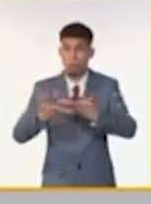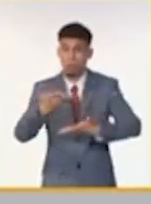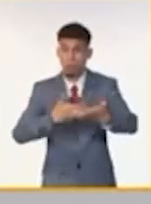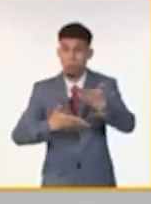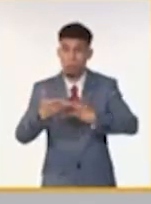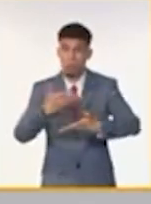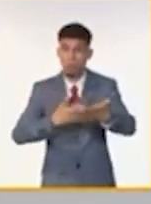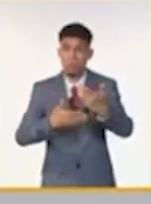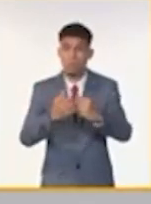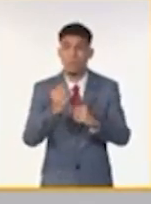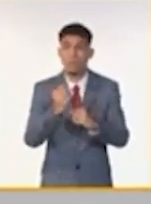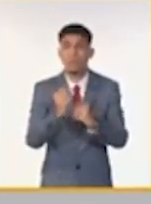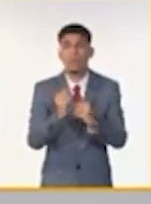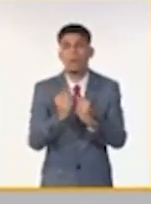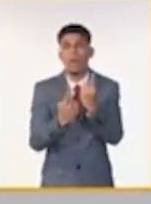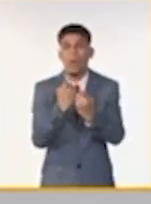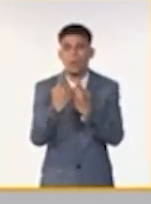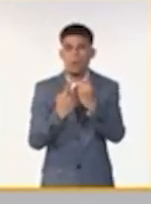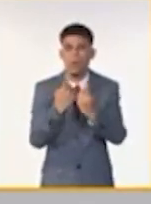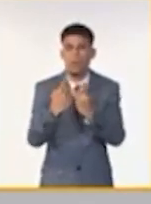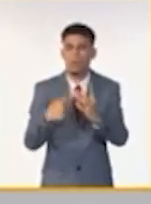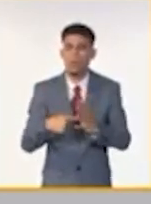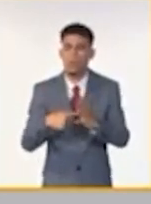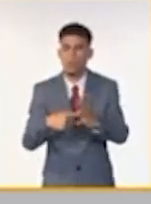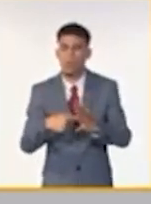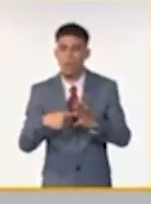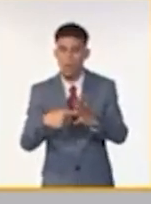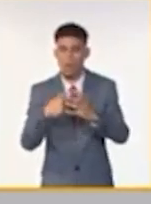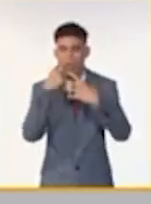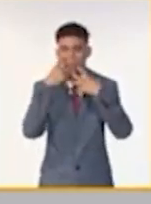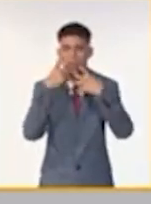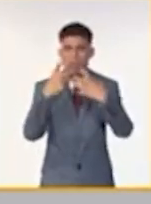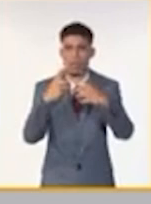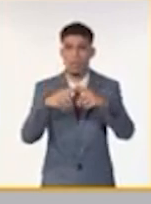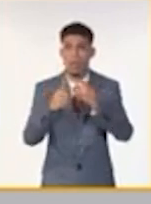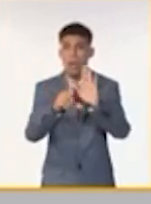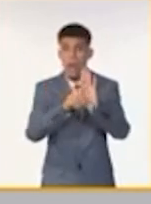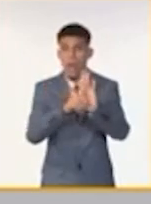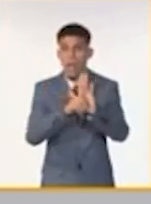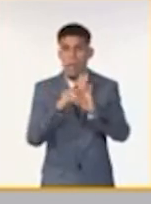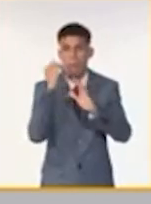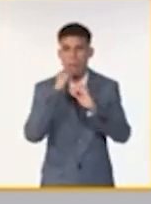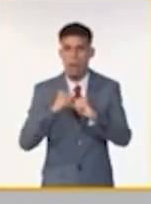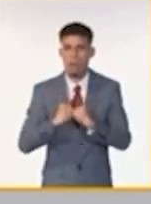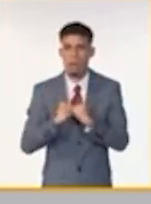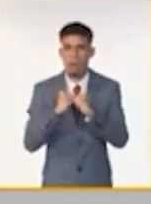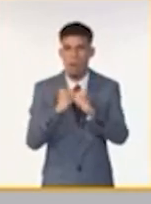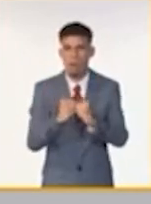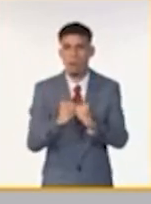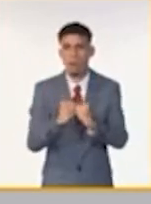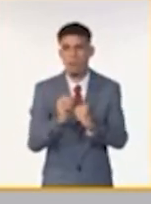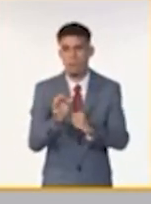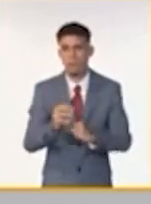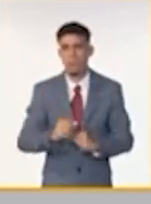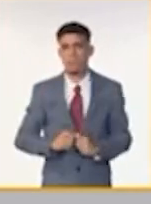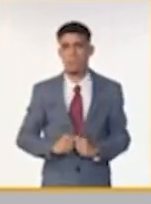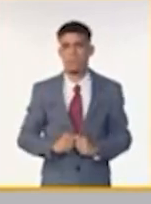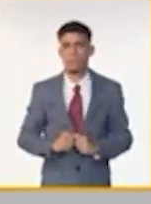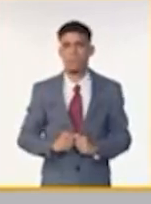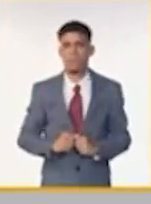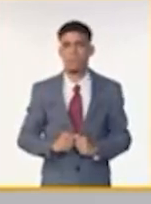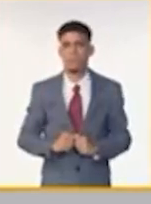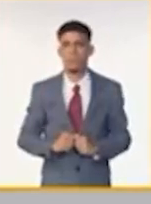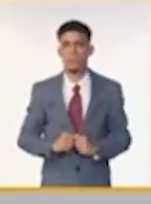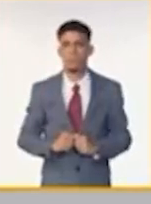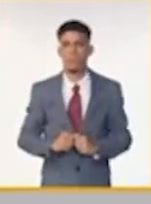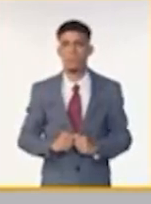contribuyan a que esa política permita una vía más expedita y con mayor consenso de la futura norma jurídica yo creo que eso es un